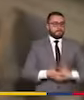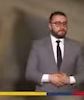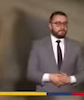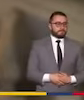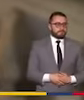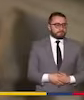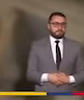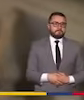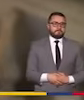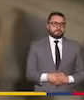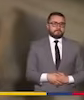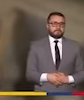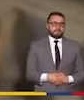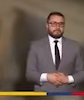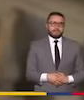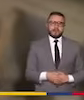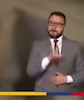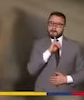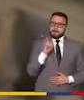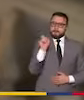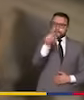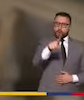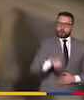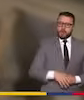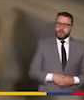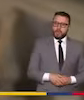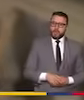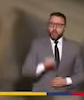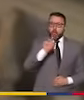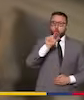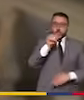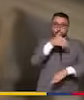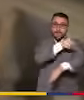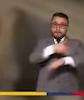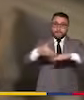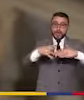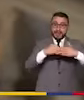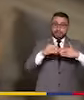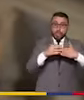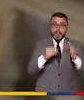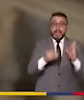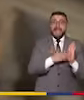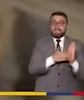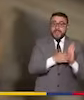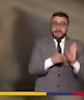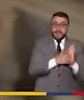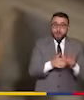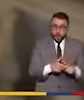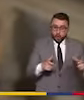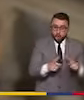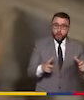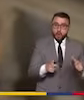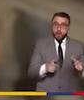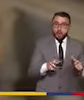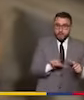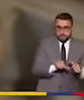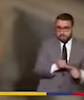¿Cómo salen del país 11 millones de dólares en efectivo en un avión o en